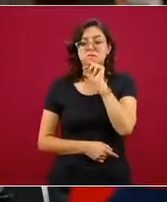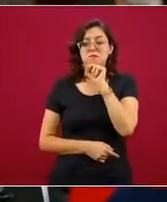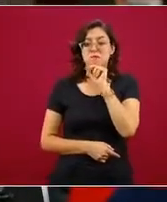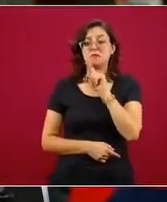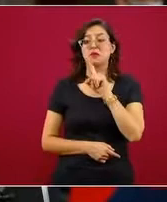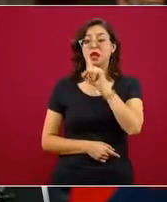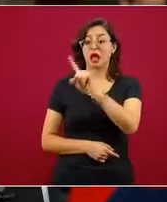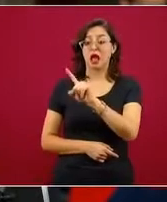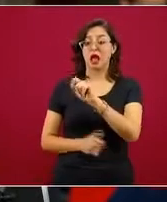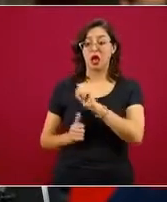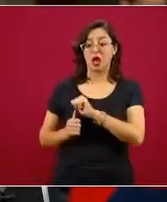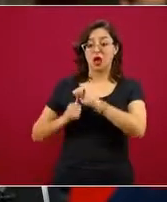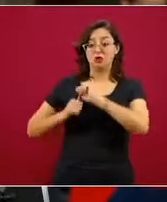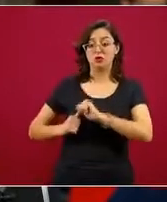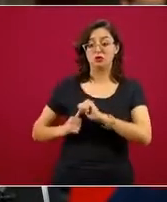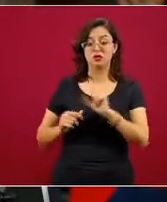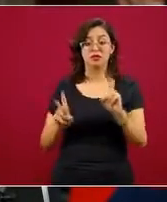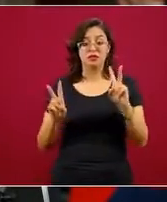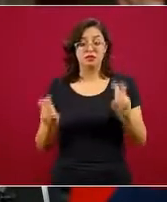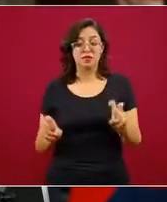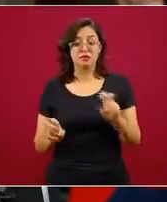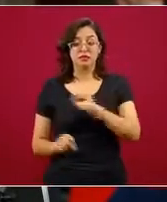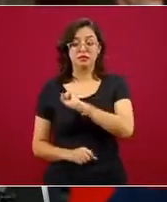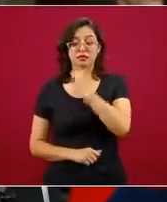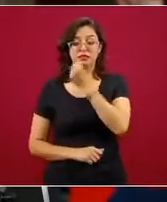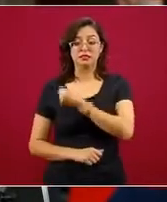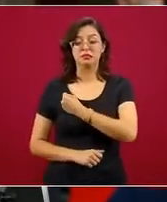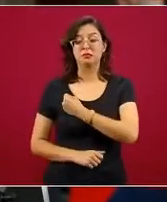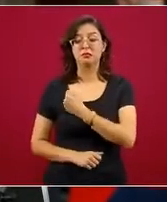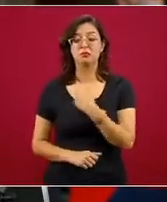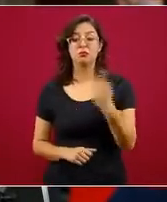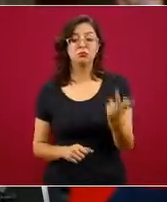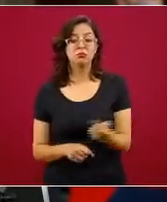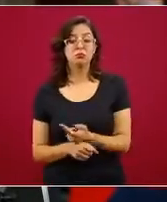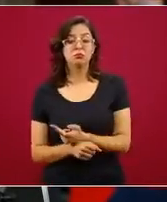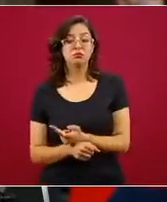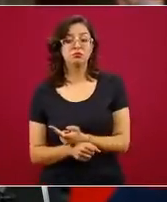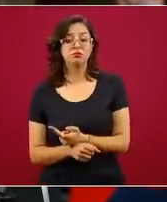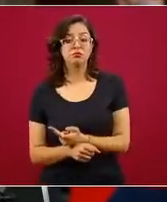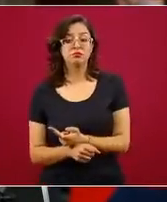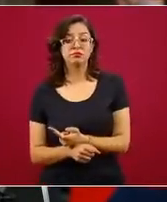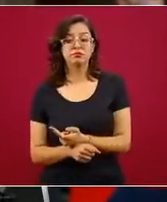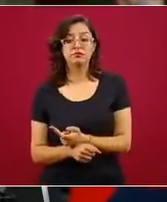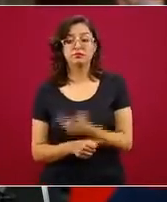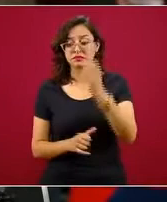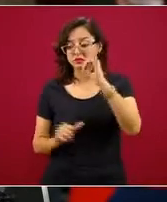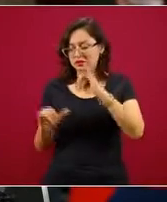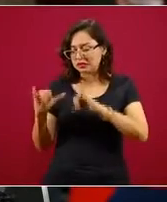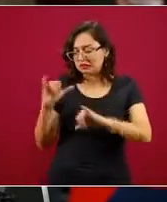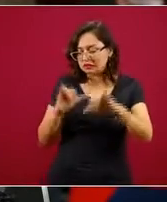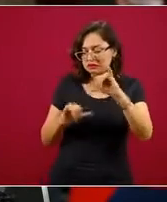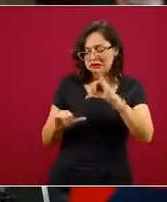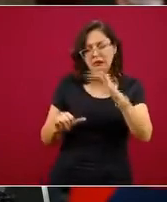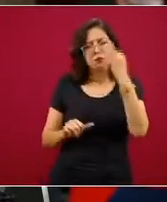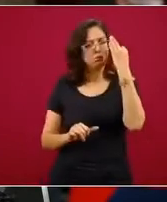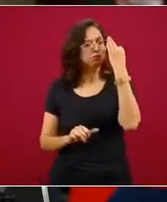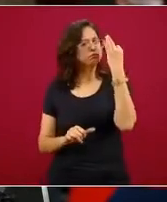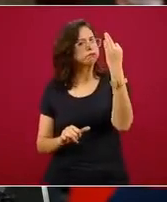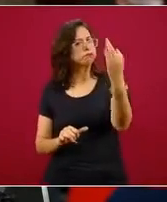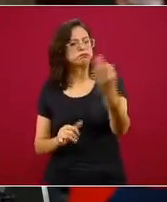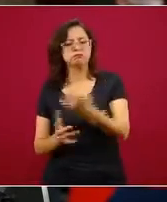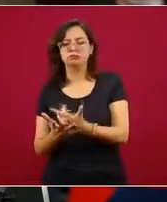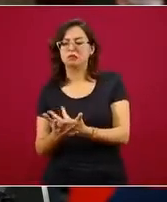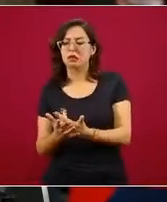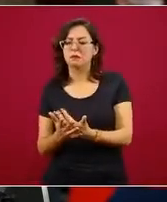que son autoridad local en cuanto a salud, por la cuestión del retraso de los análisis de las pruebas de COVID-19, de